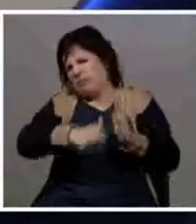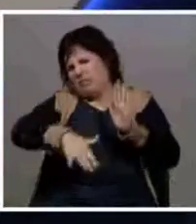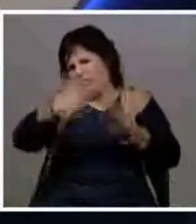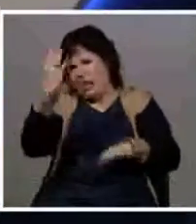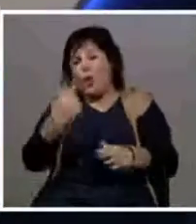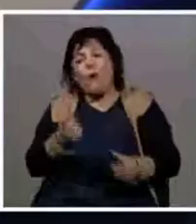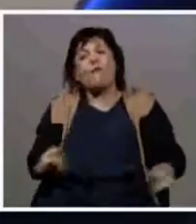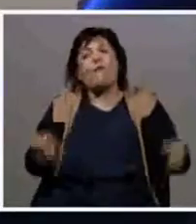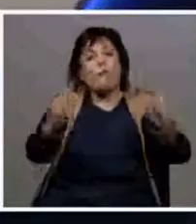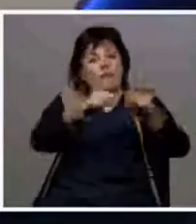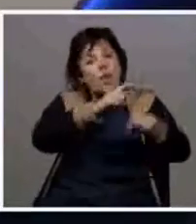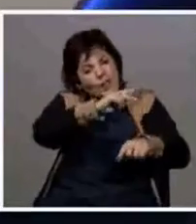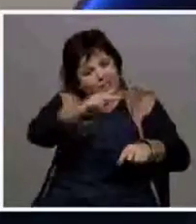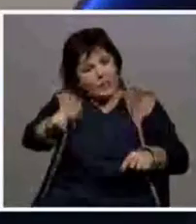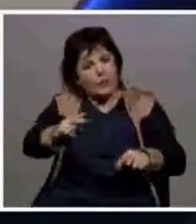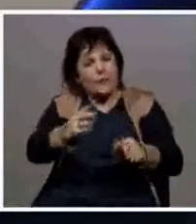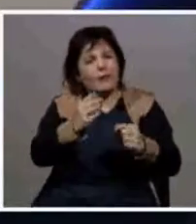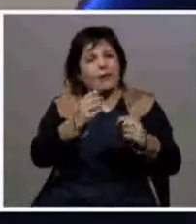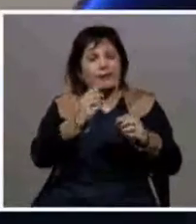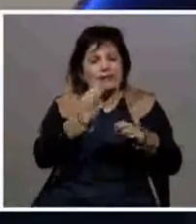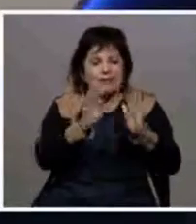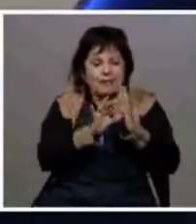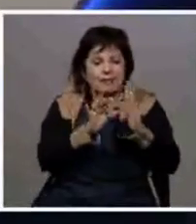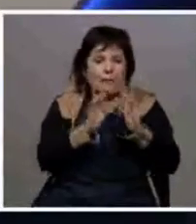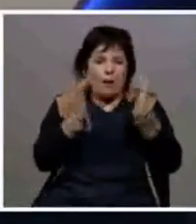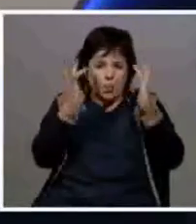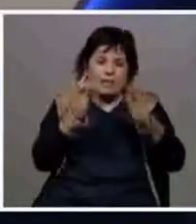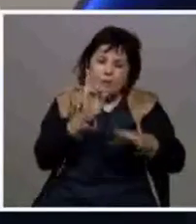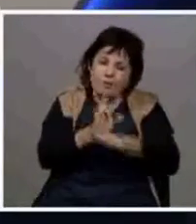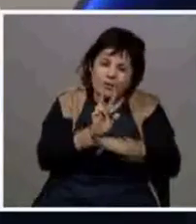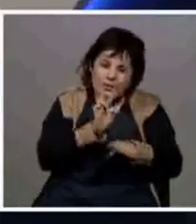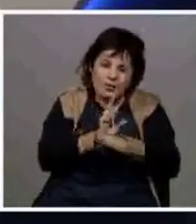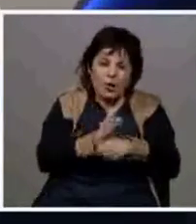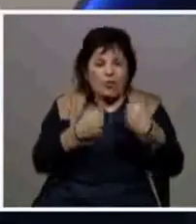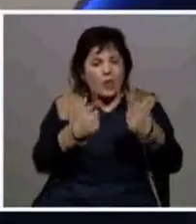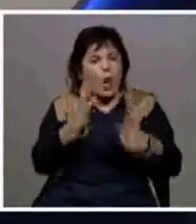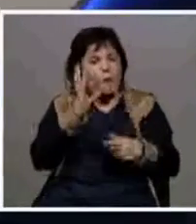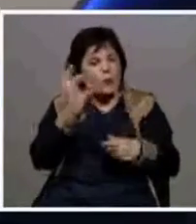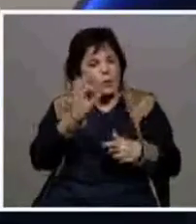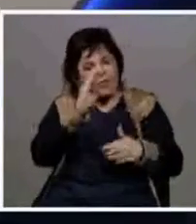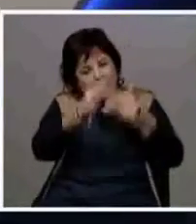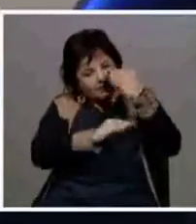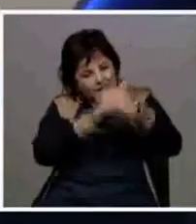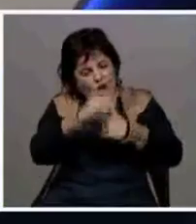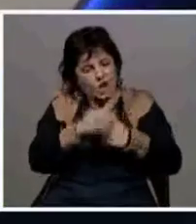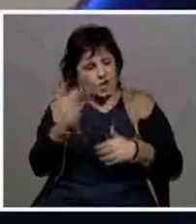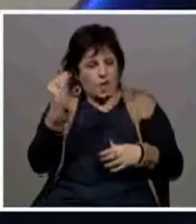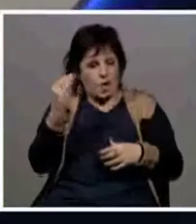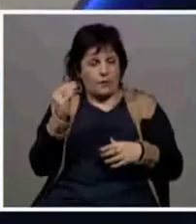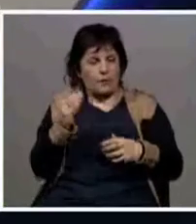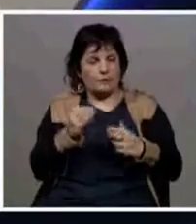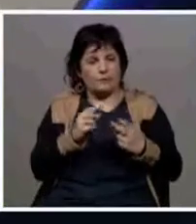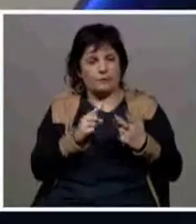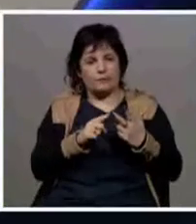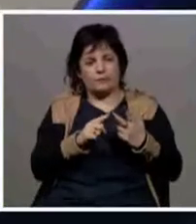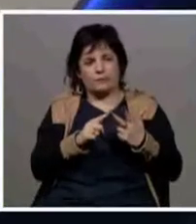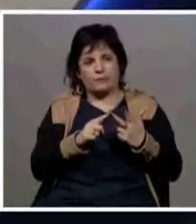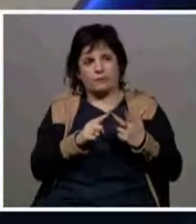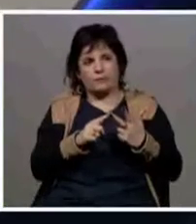sea hay un protector de oportunidades en el desarrollo de estos y estas jóvenes y hay